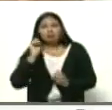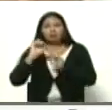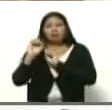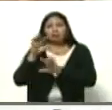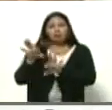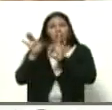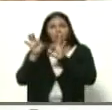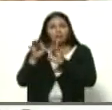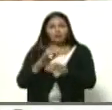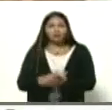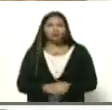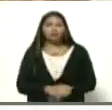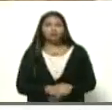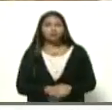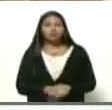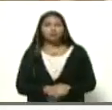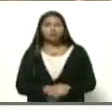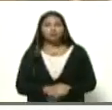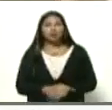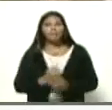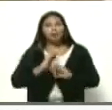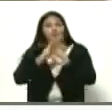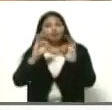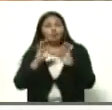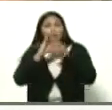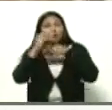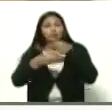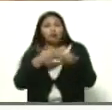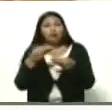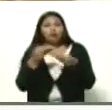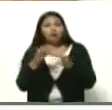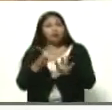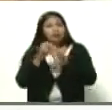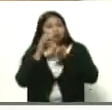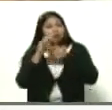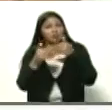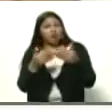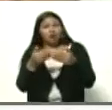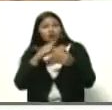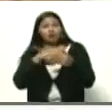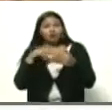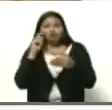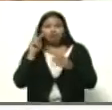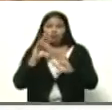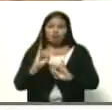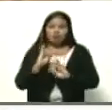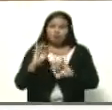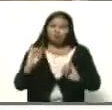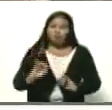selectiva. Ese mecanismo de creación de indignación selectiva está,